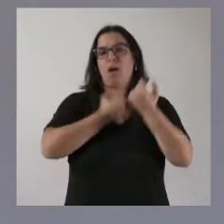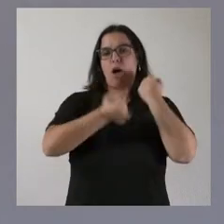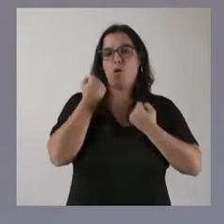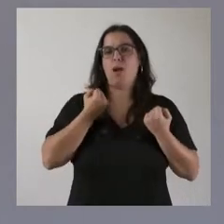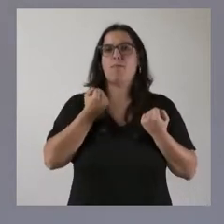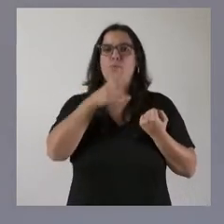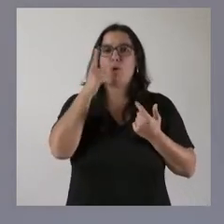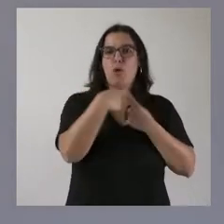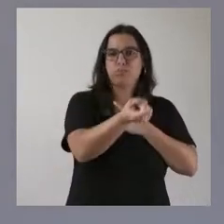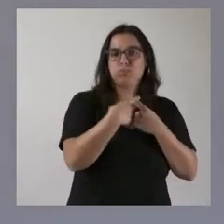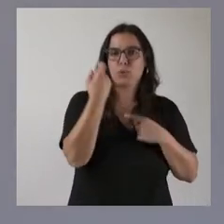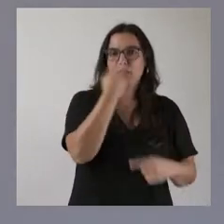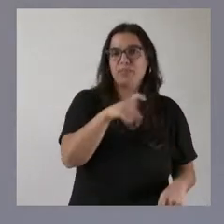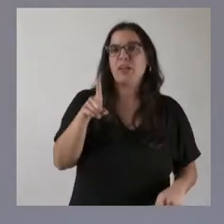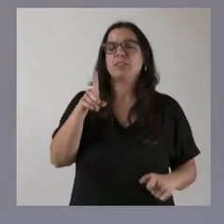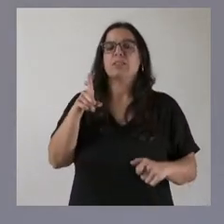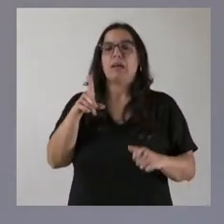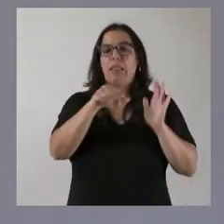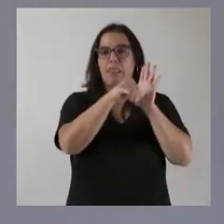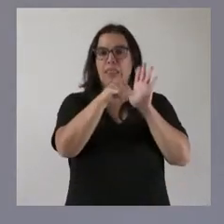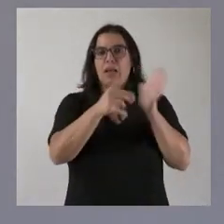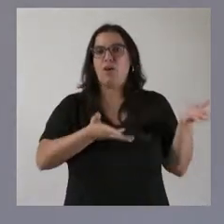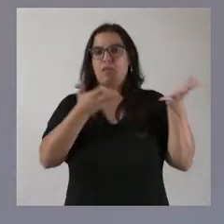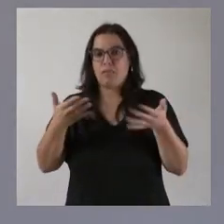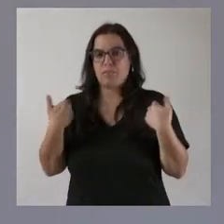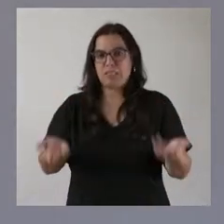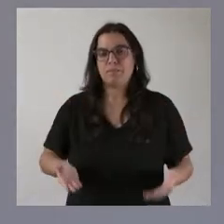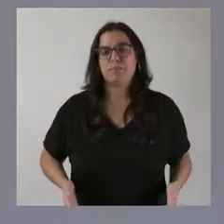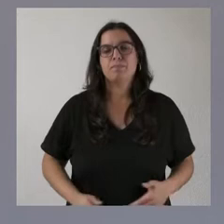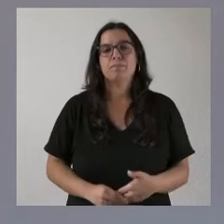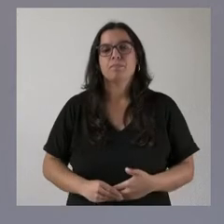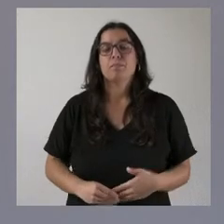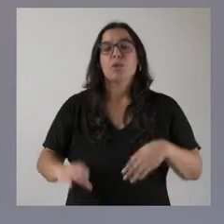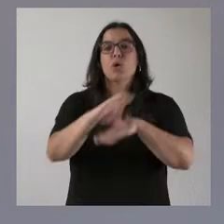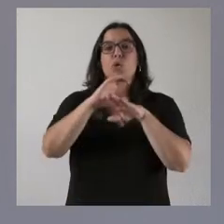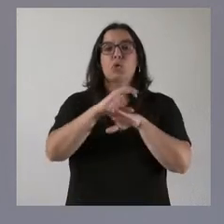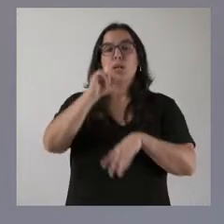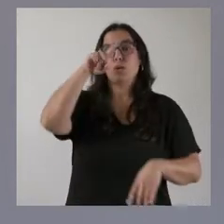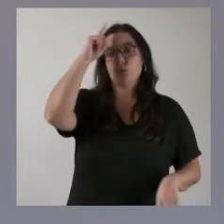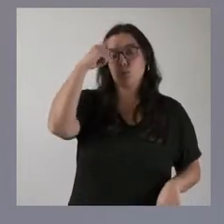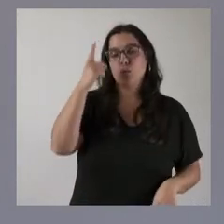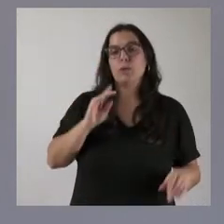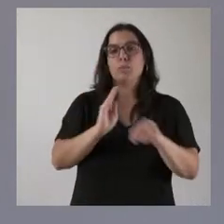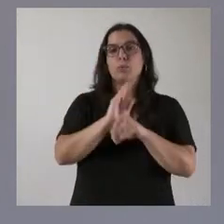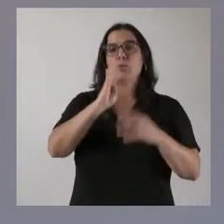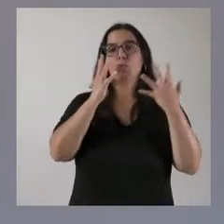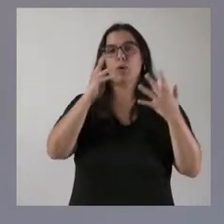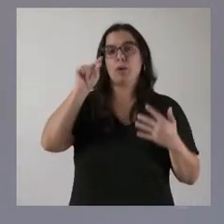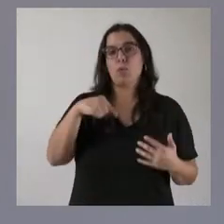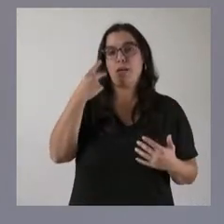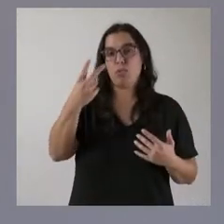costes al disponer en más proximidad de esta báscula la consejería de agricultura invertirá 9,2 millones de euros